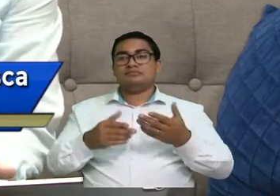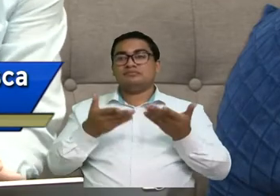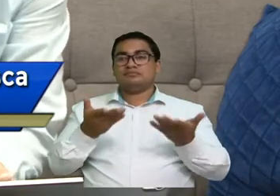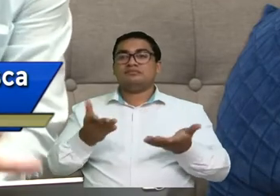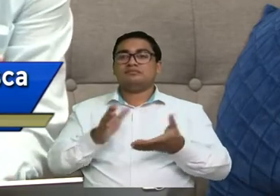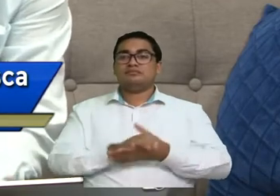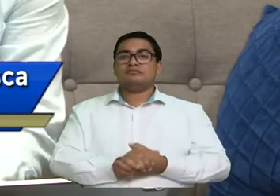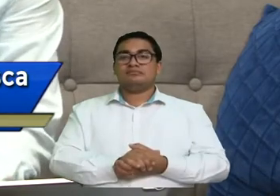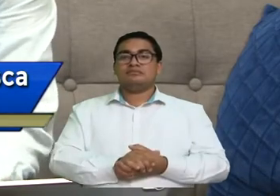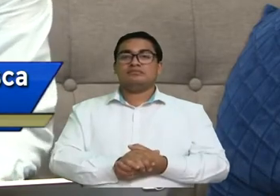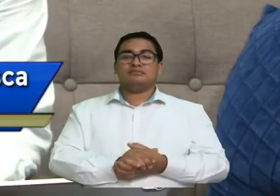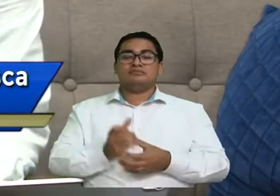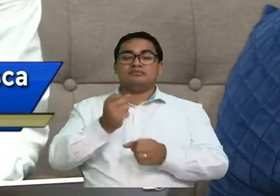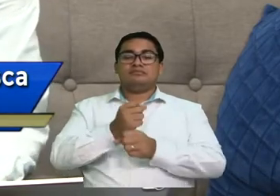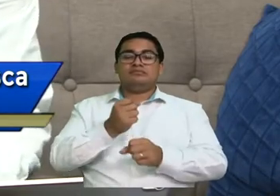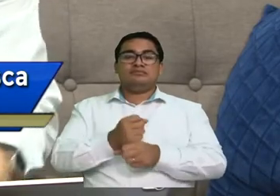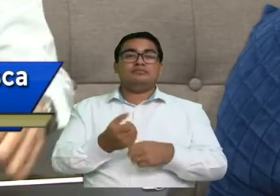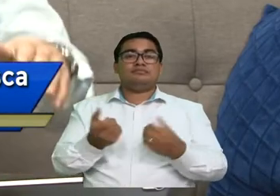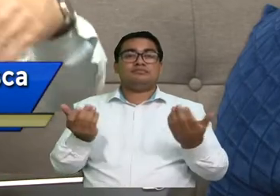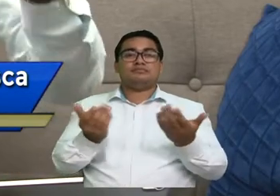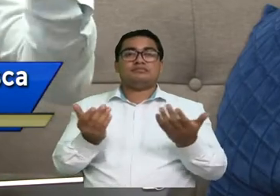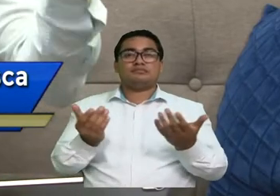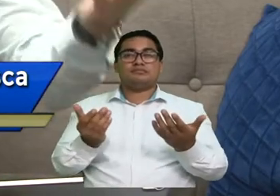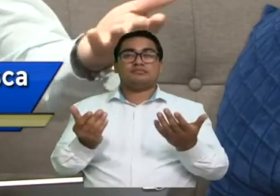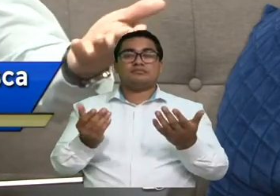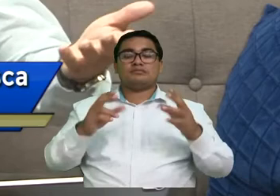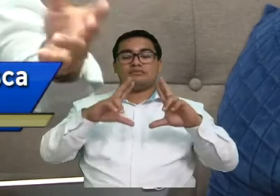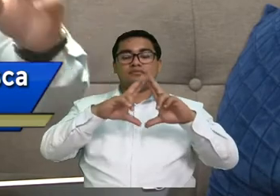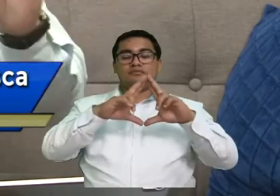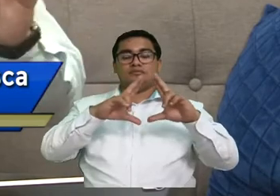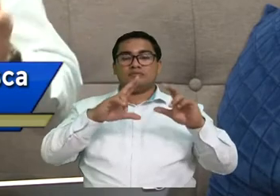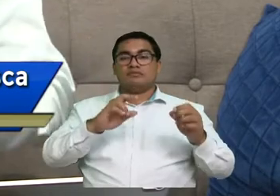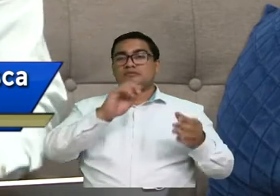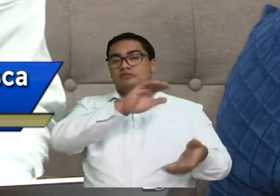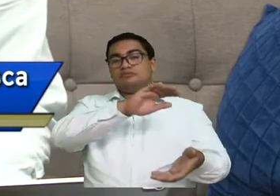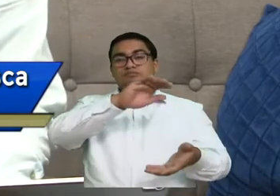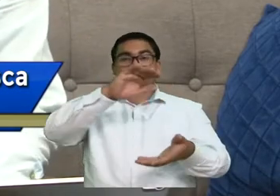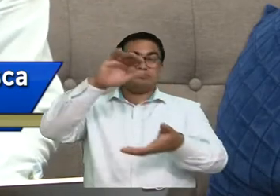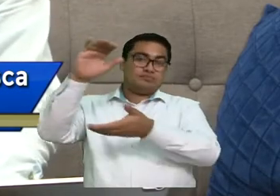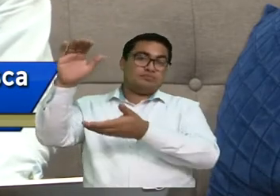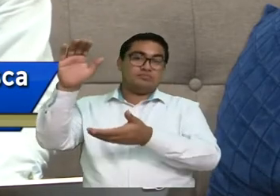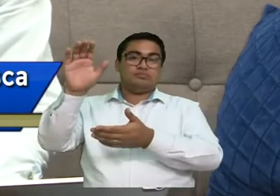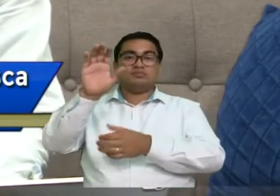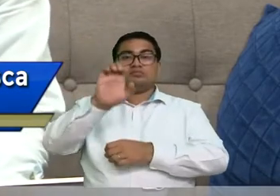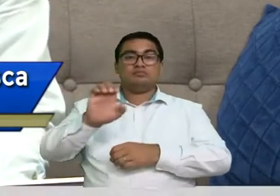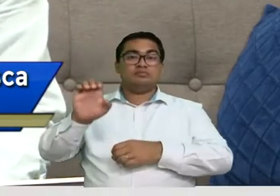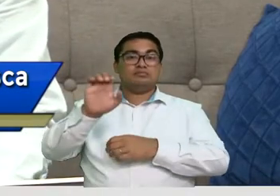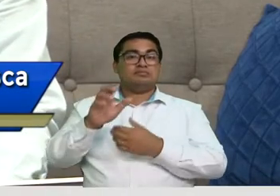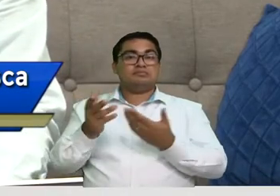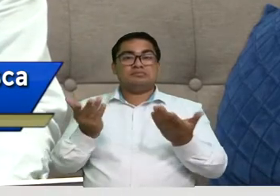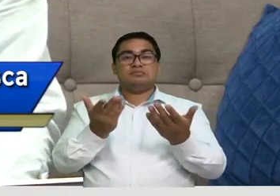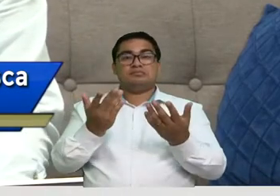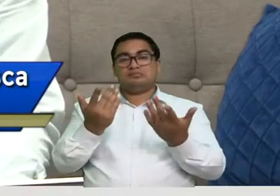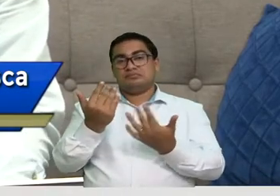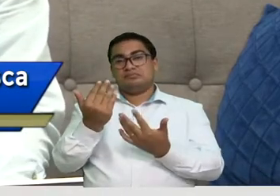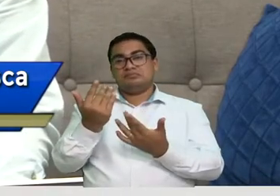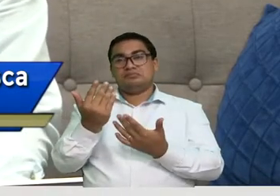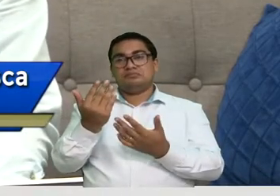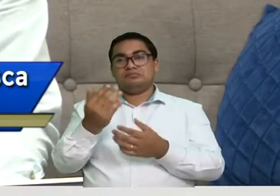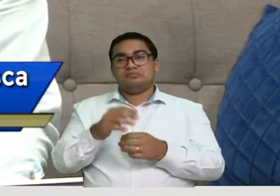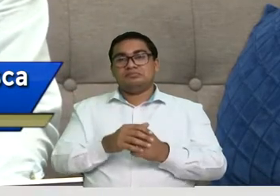ese es en cuanto a la producción. Sí. En cuanto a las exportaciones en libras, nosotros esperábamos exportar a esta